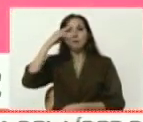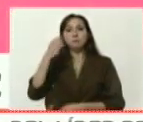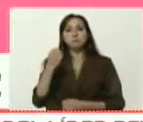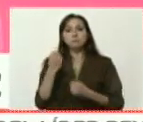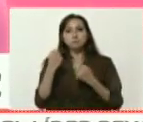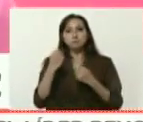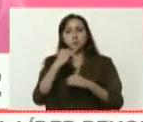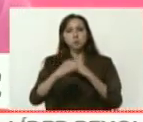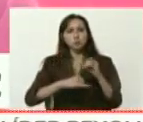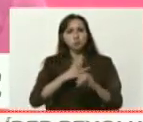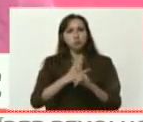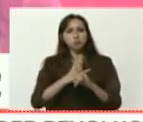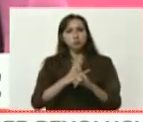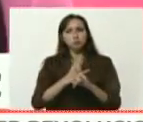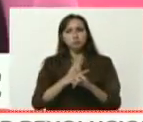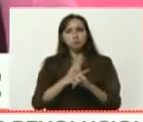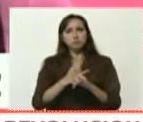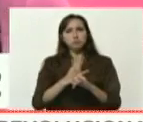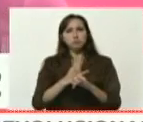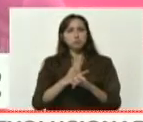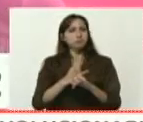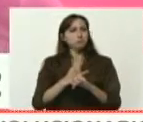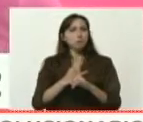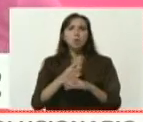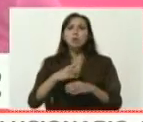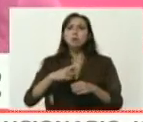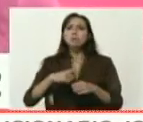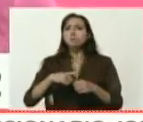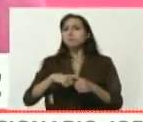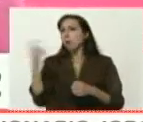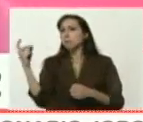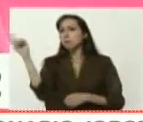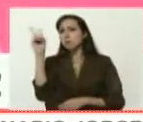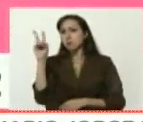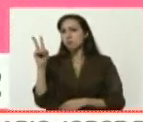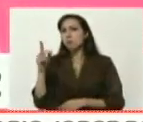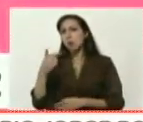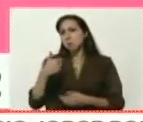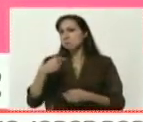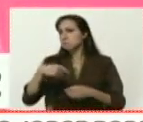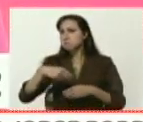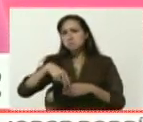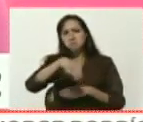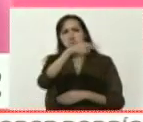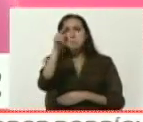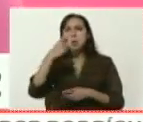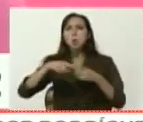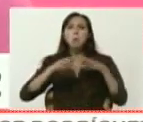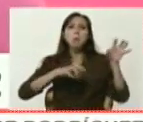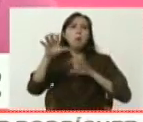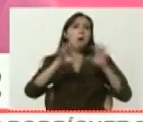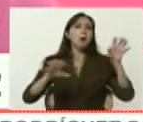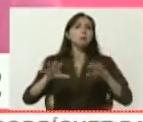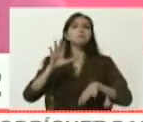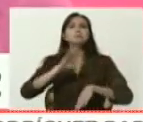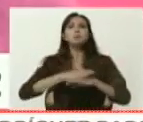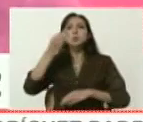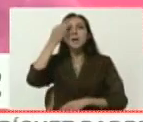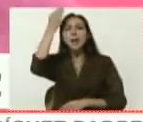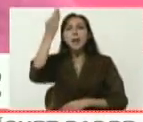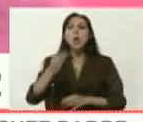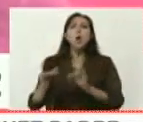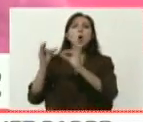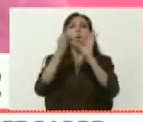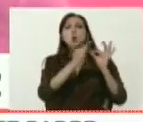Salía de nuestras fronteras a labrar la unidad, porque era un ferviente creyente de la unión de